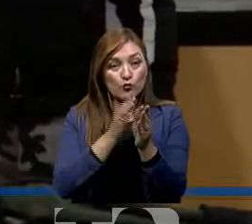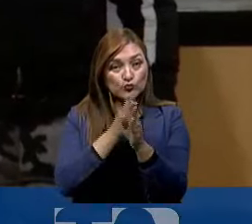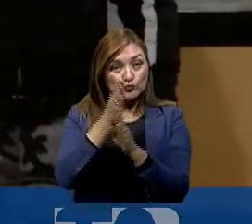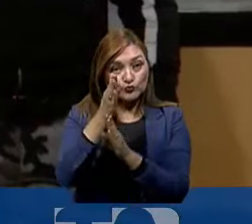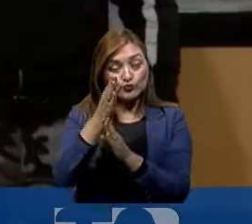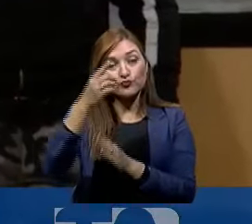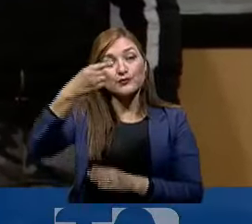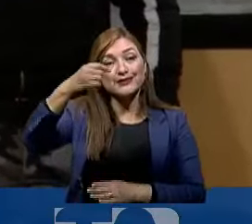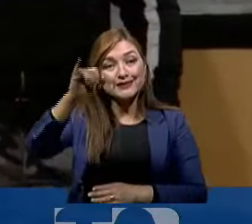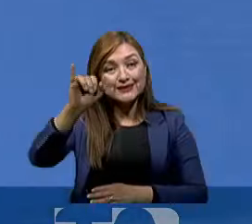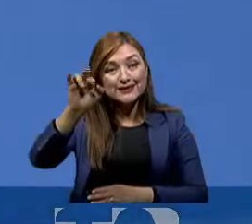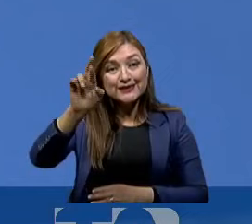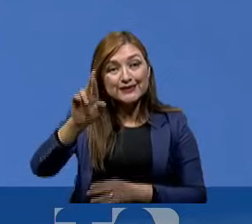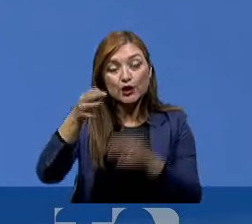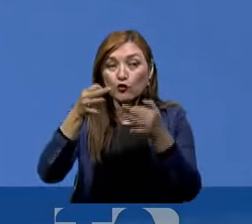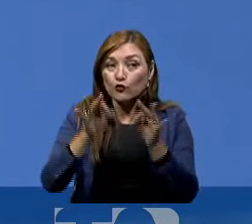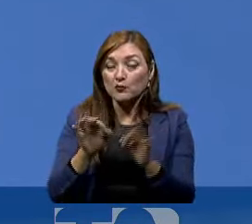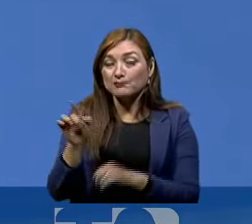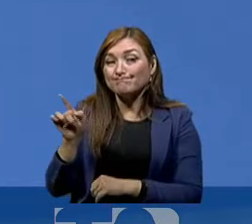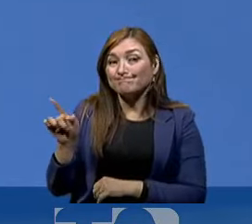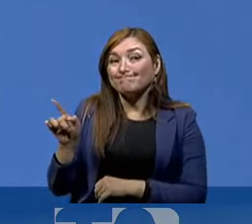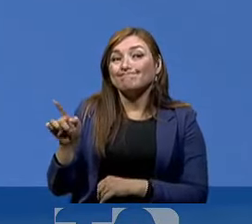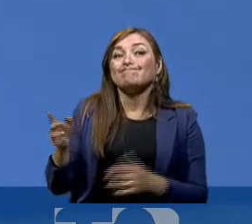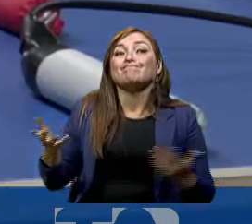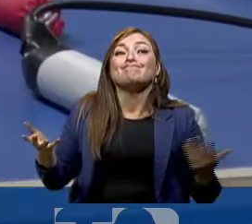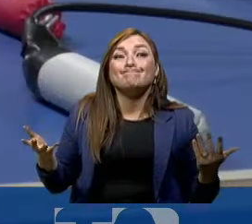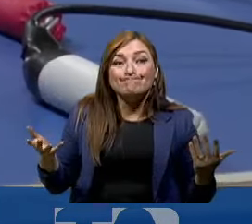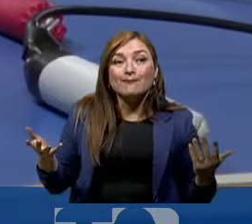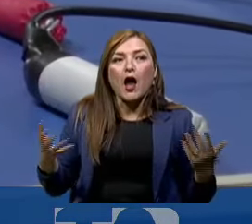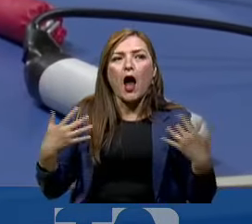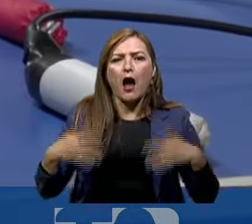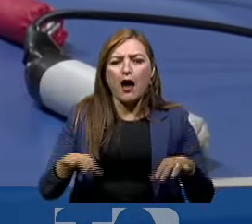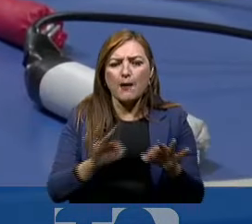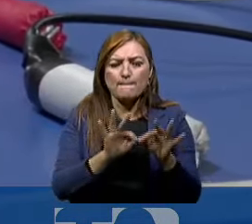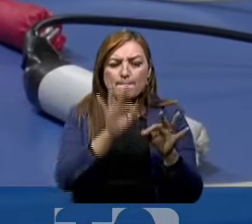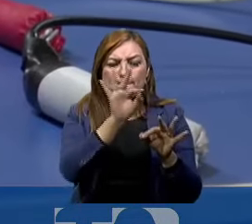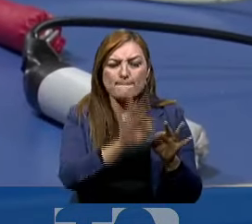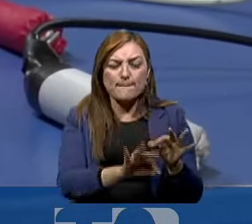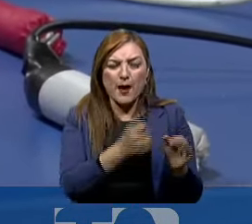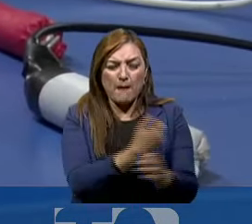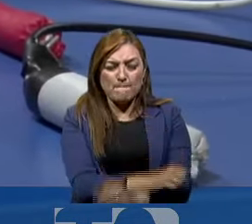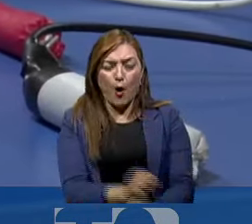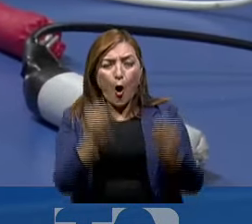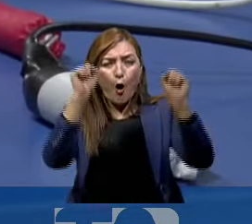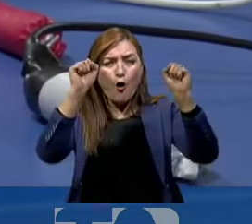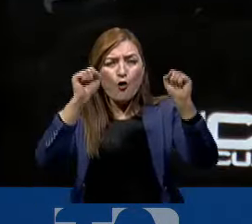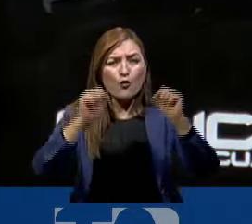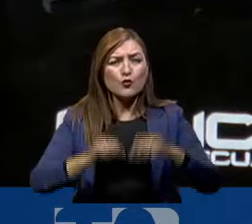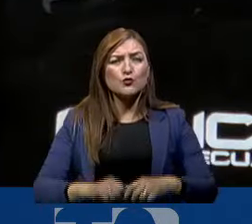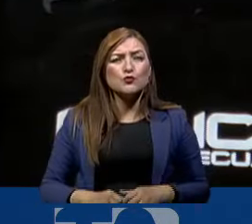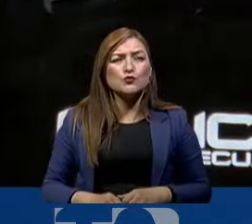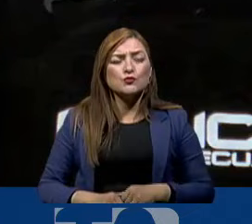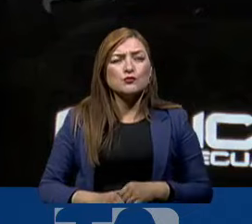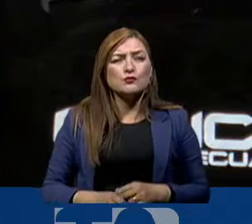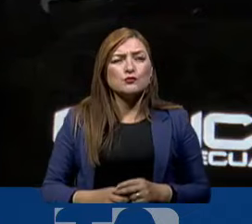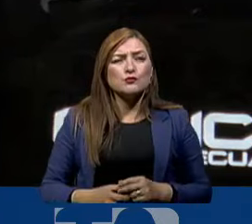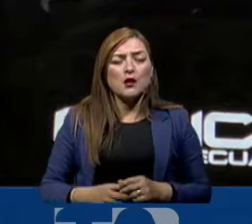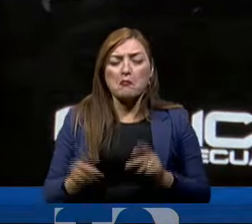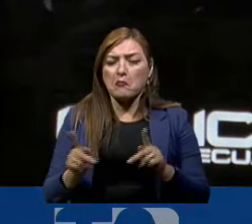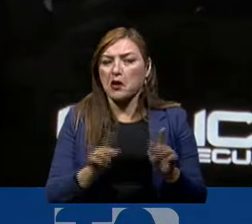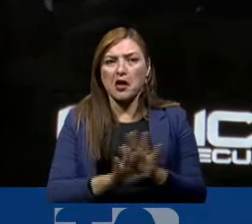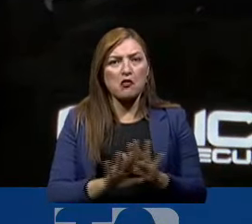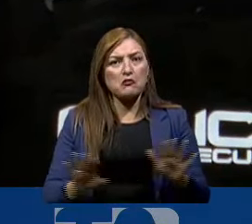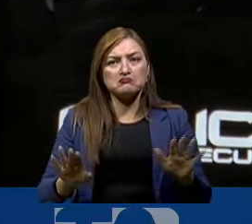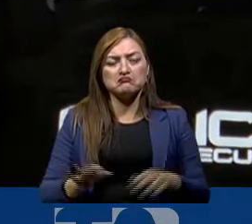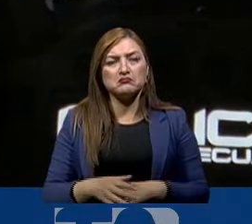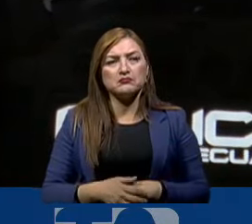y Rescate GIRSE confirmó que los tacos de dinamita estaban listos para provocar una gran explosión. Estas cargas se